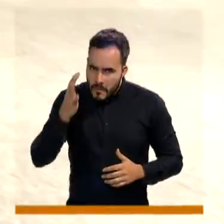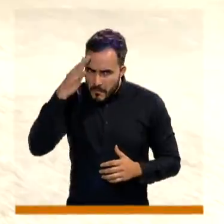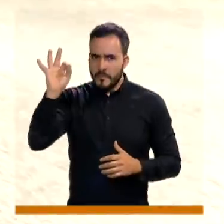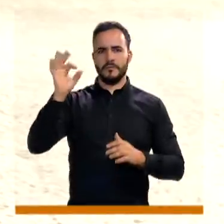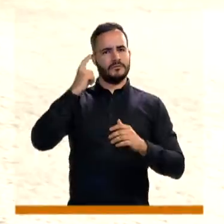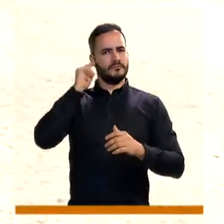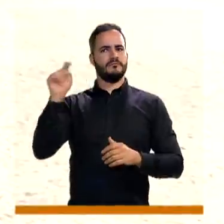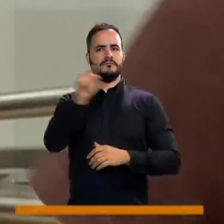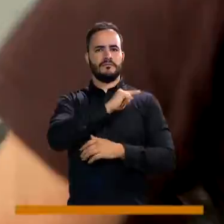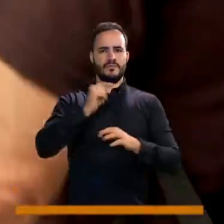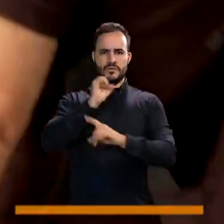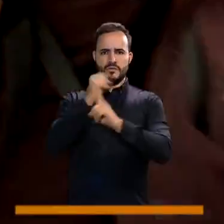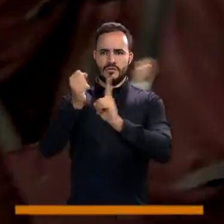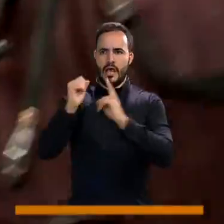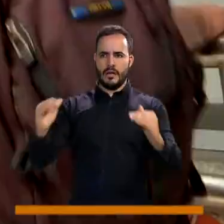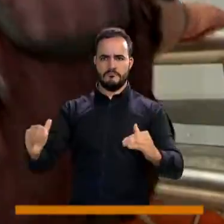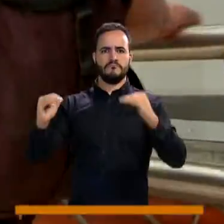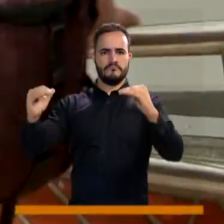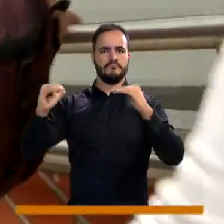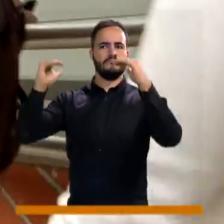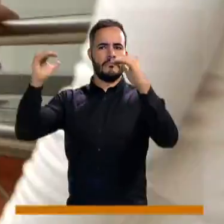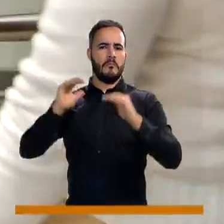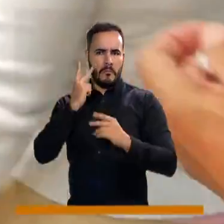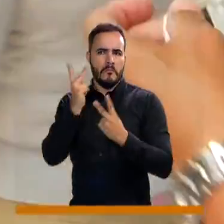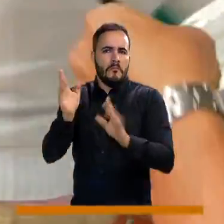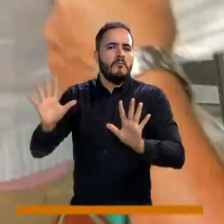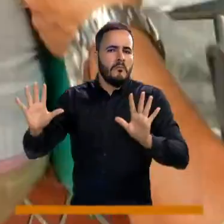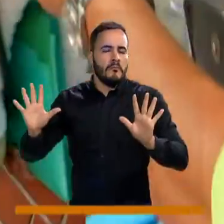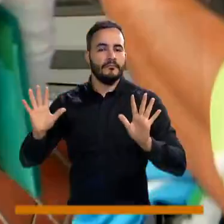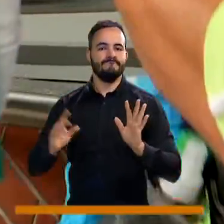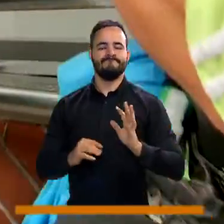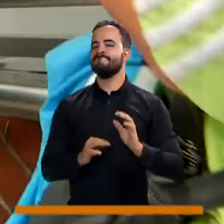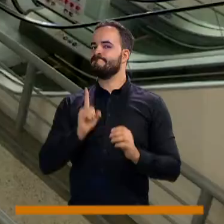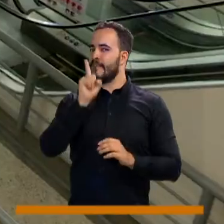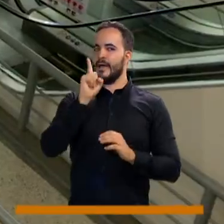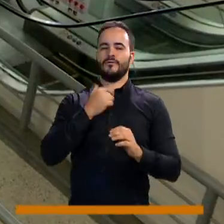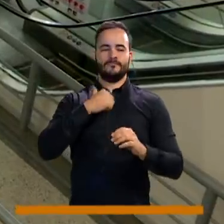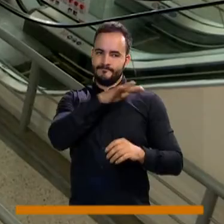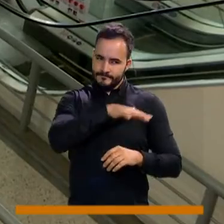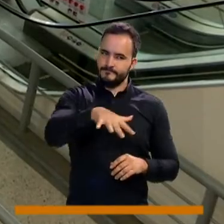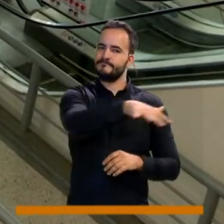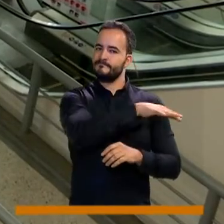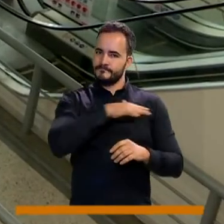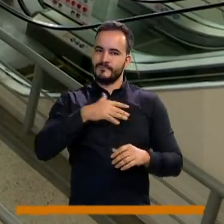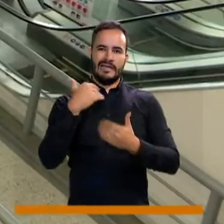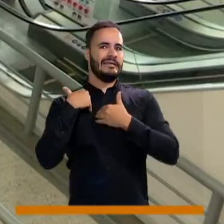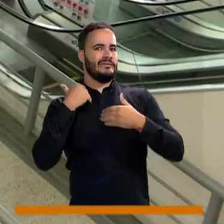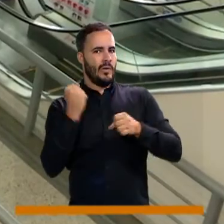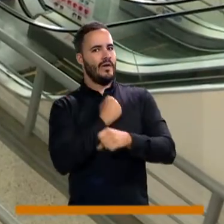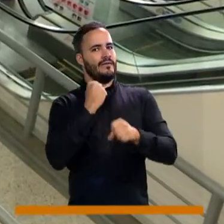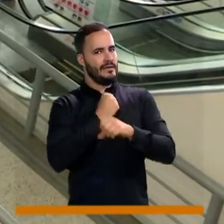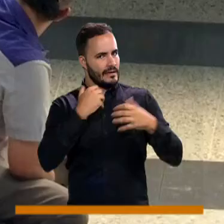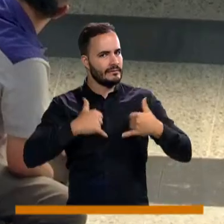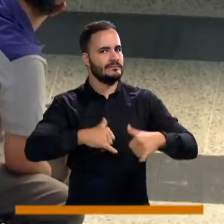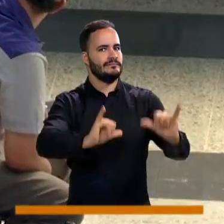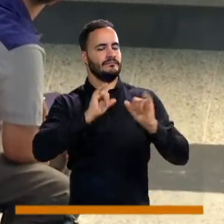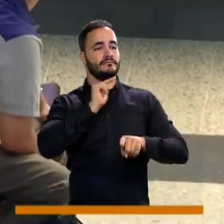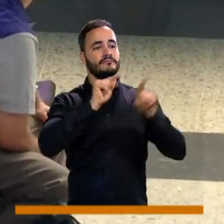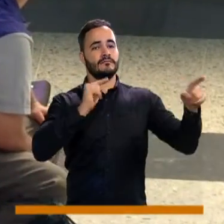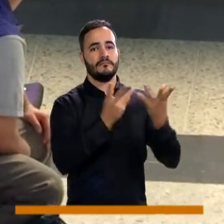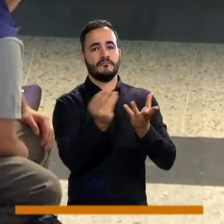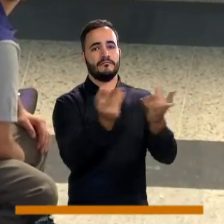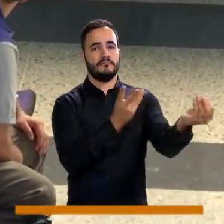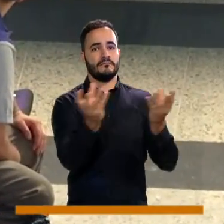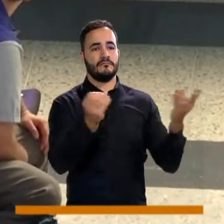un avance en el desarrollo económico y social, ahorita puede significar un retroceso, en el sentido que estamos hablando de un gran sector